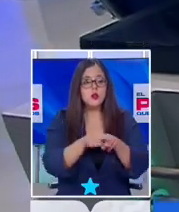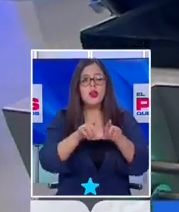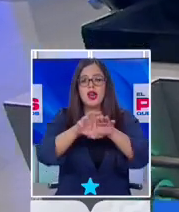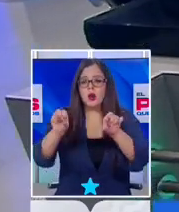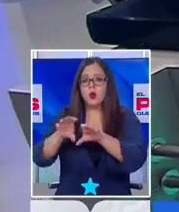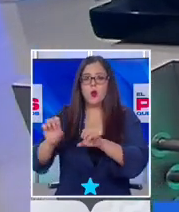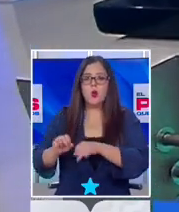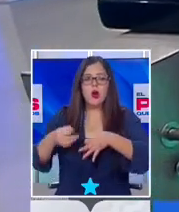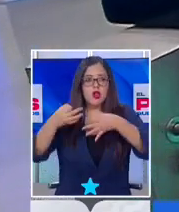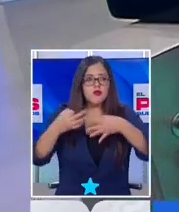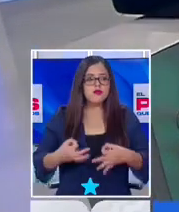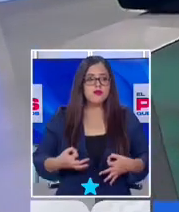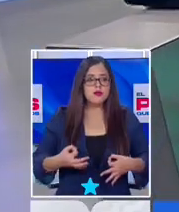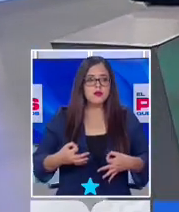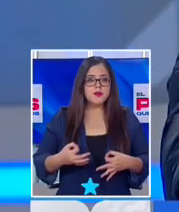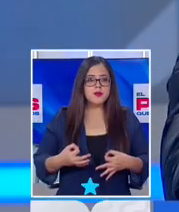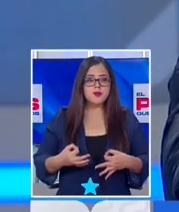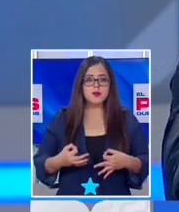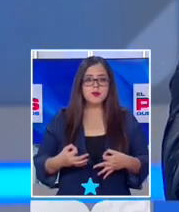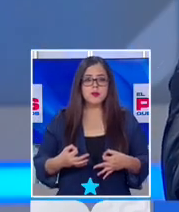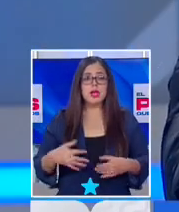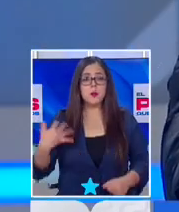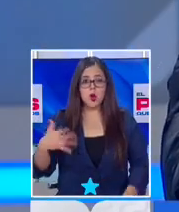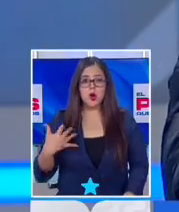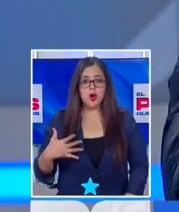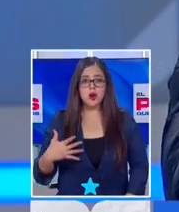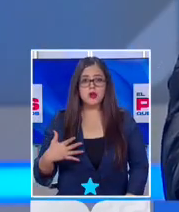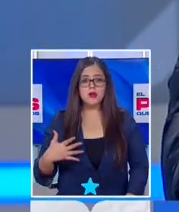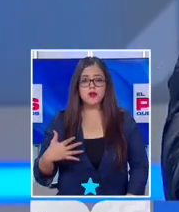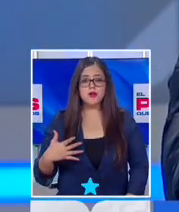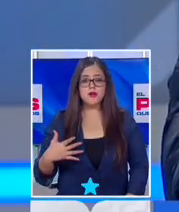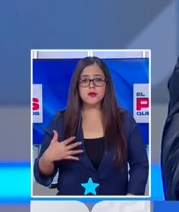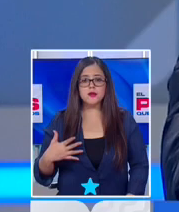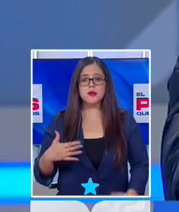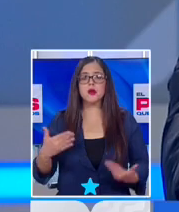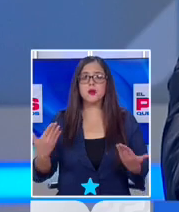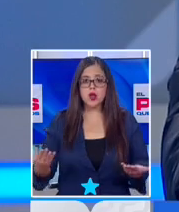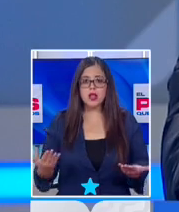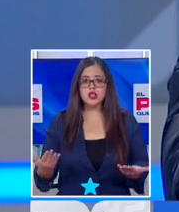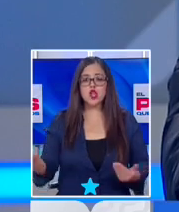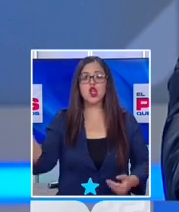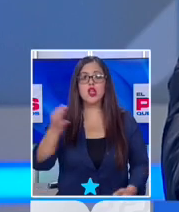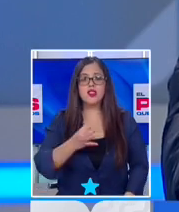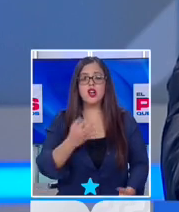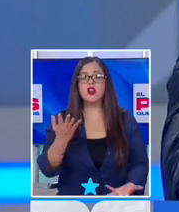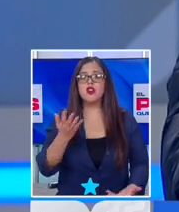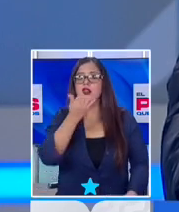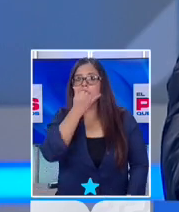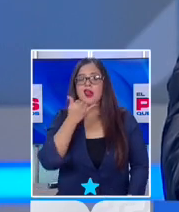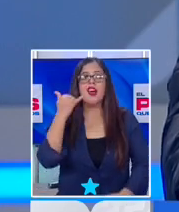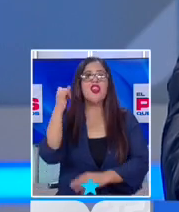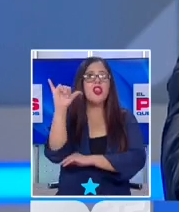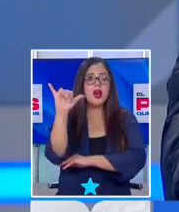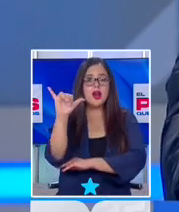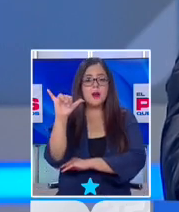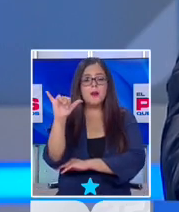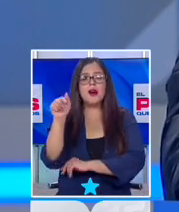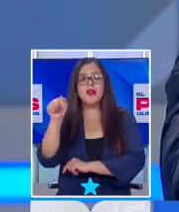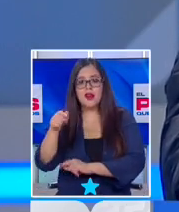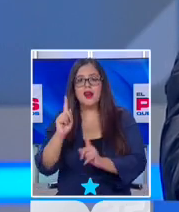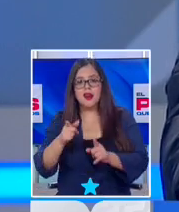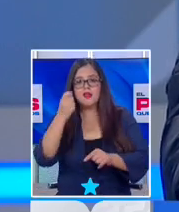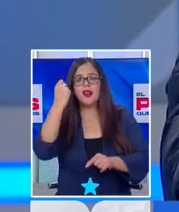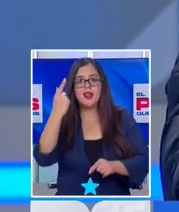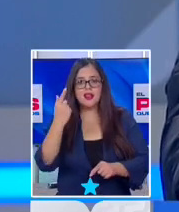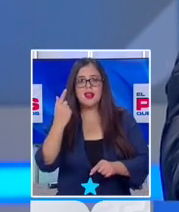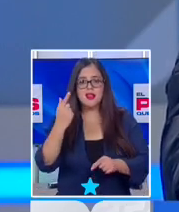consenso bastante considerable y por eso como decía lamadrid adelante hay que entender